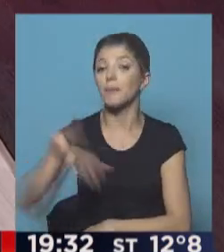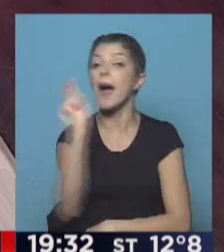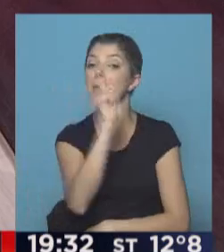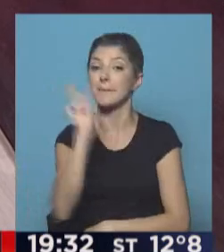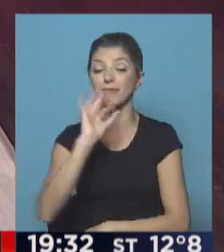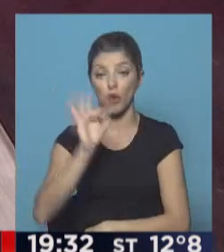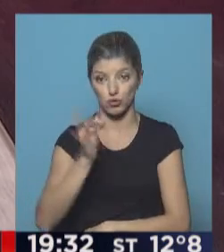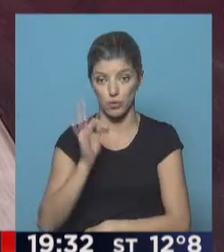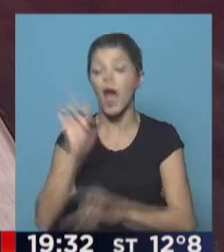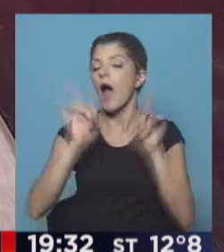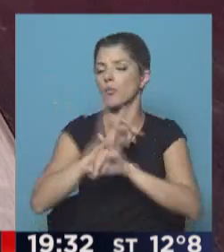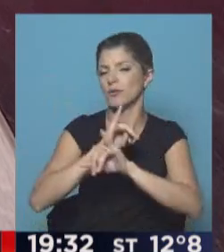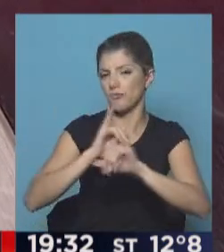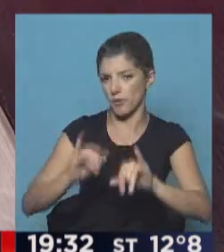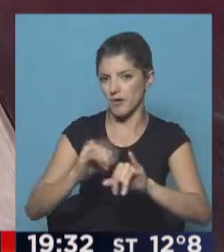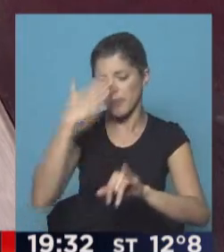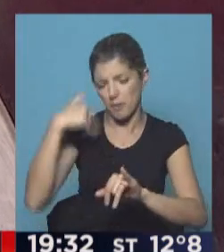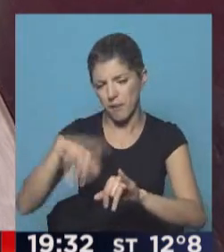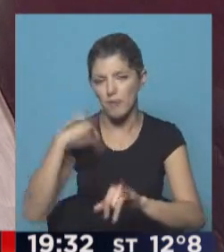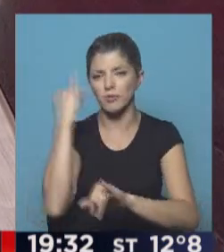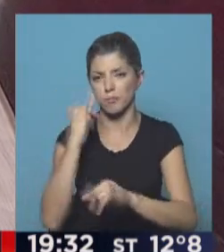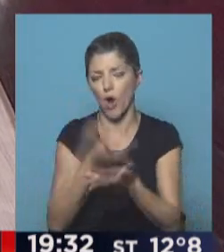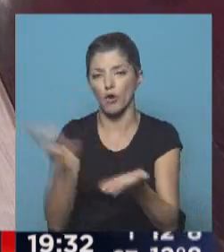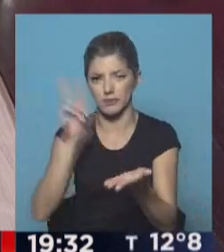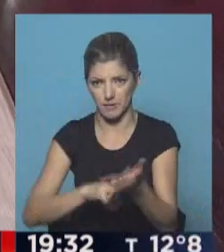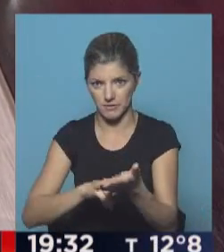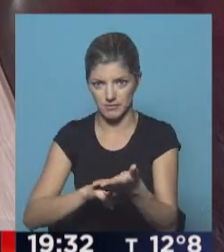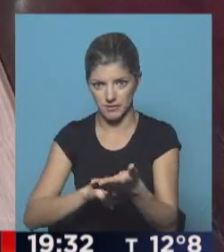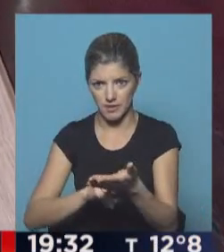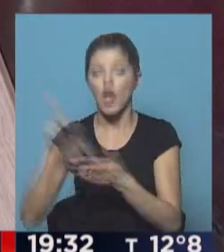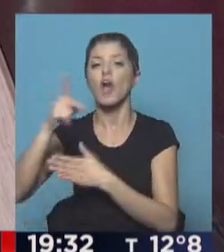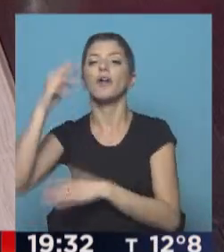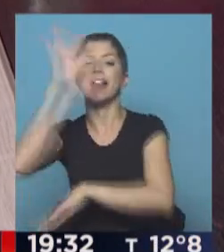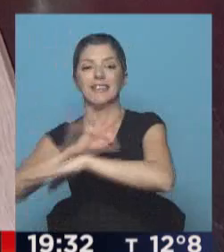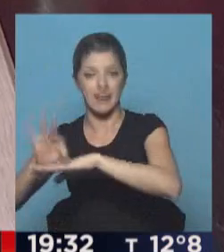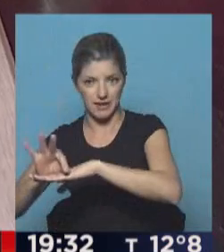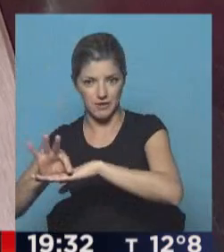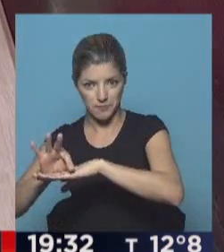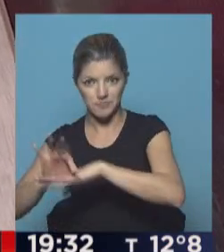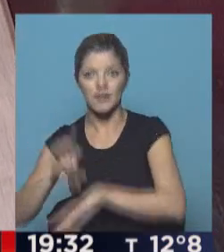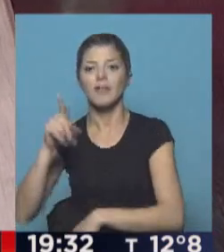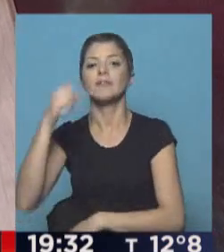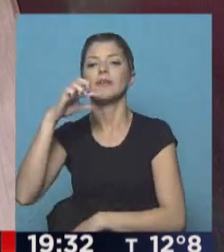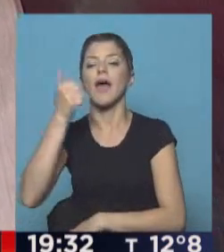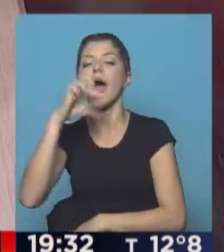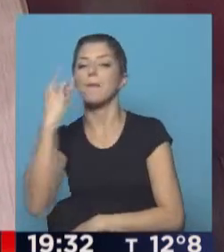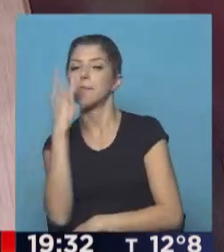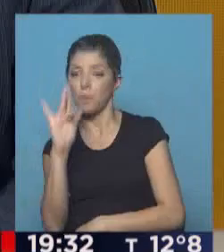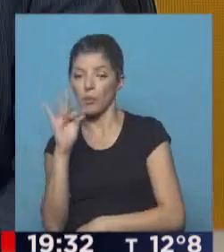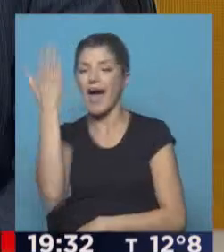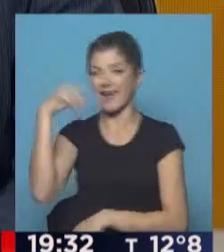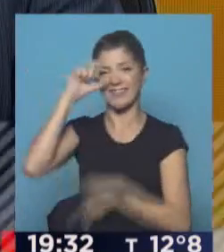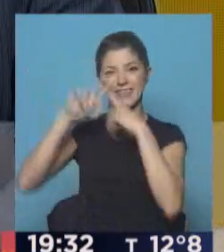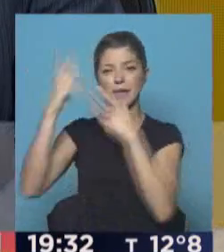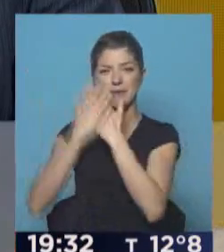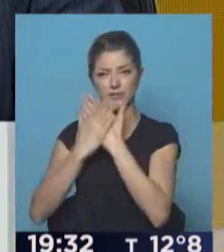parte de los anuncios, enseguida los vamos a repasar con el ingeniero Emilio Apud, que fue secretario de Energía. Va a ir tocando cada uno de los temas, sobre